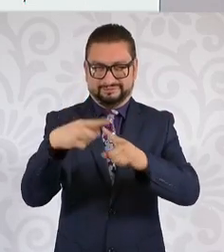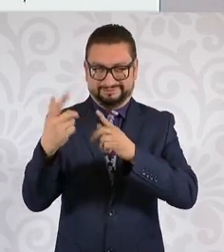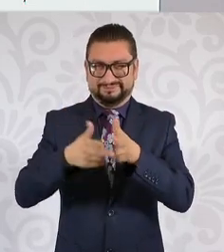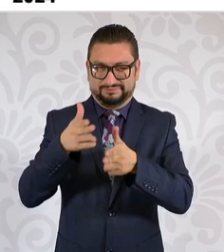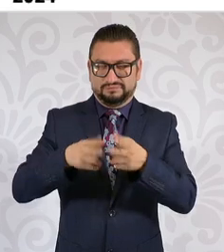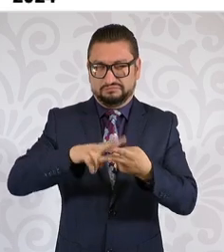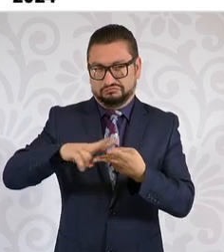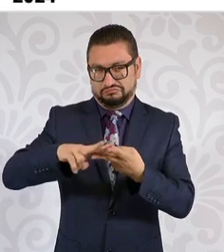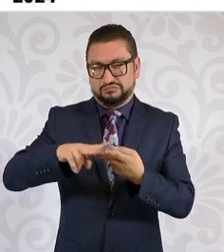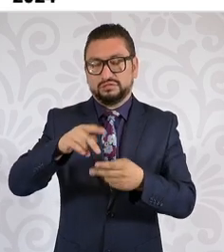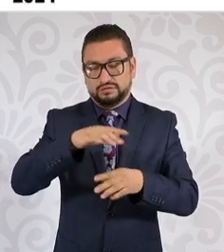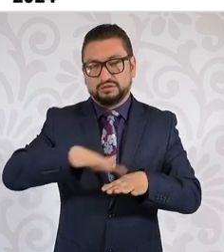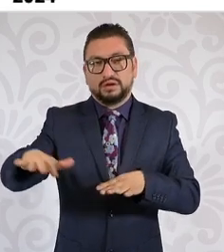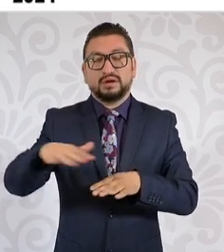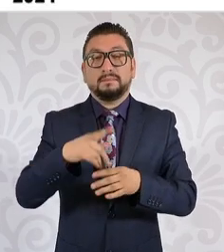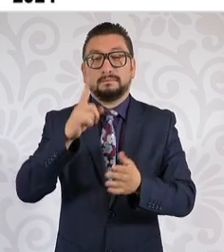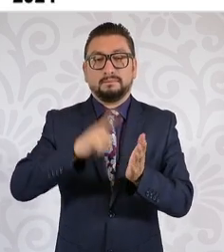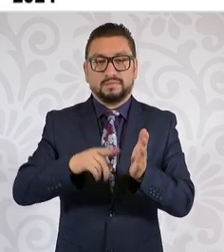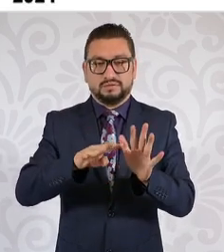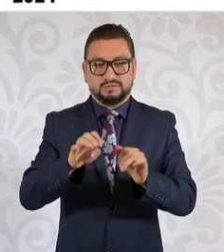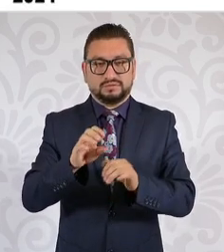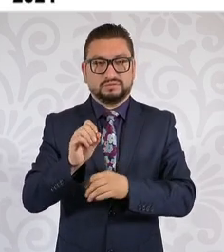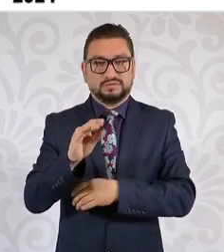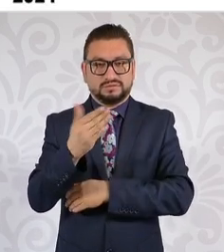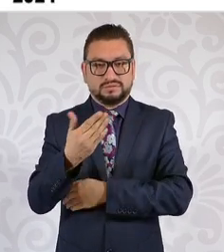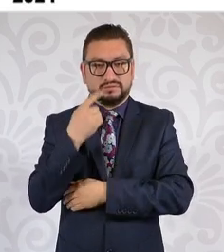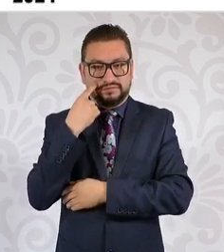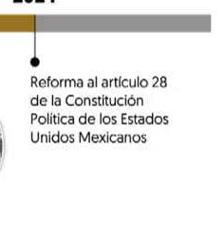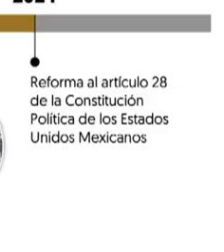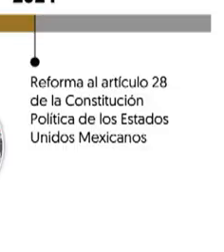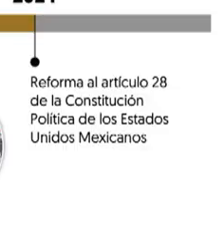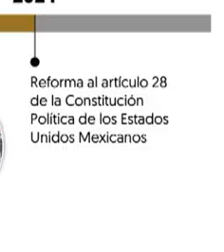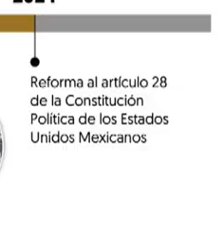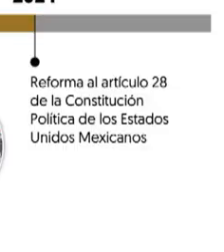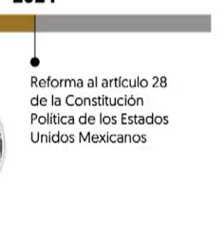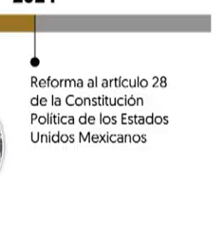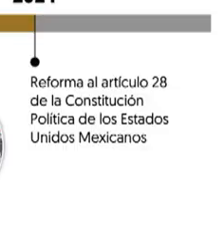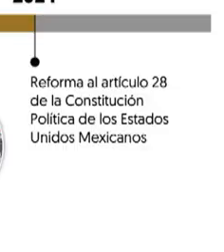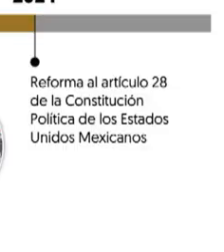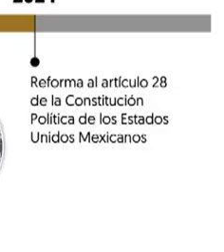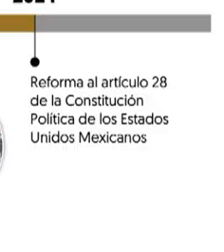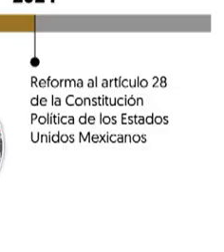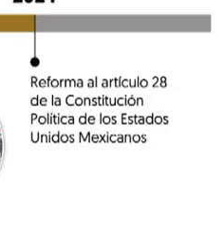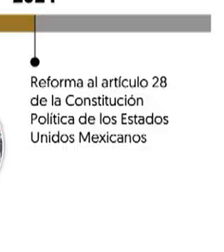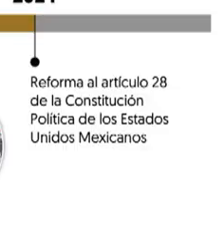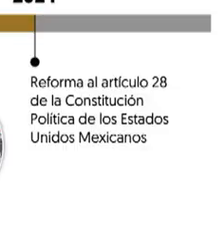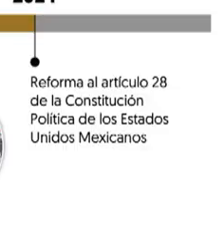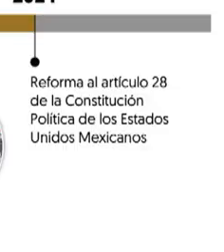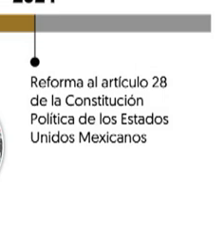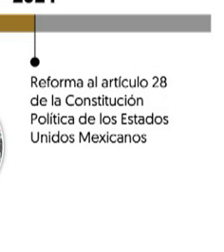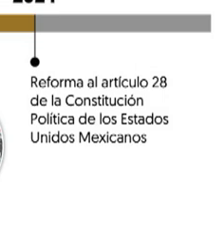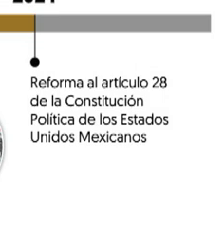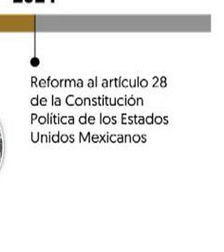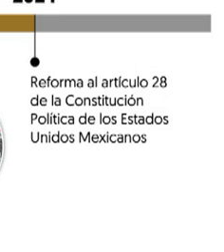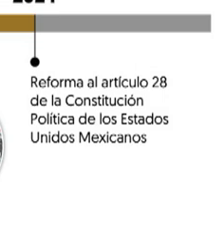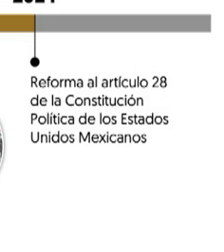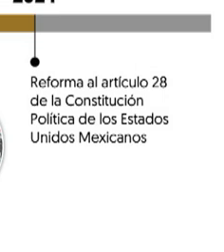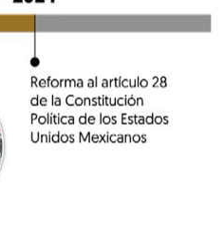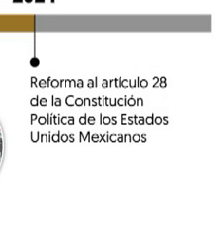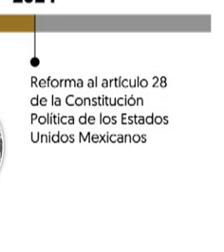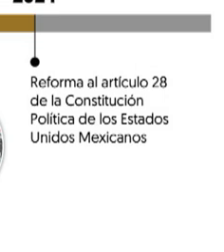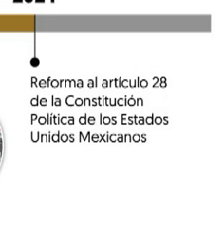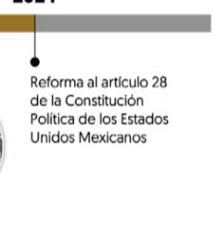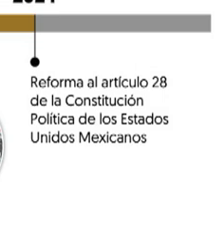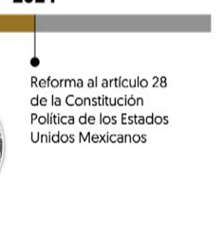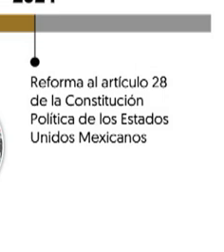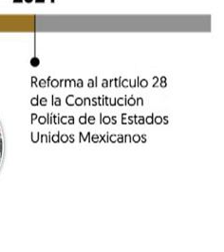ferroviarias. A partir de 1995 se hizo una reforma con la que inició el proceso de privatización de trenes.